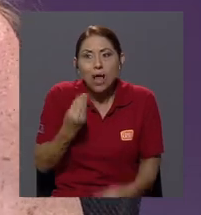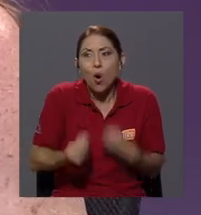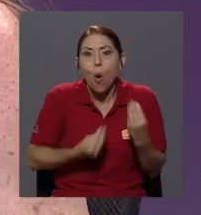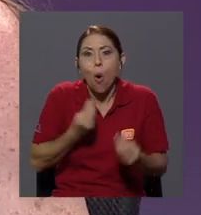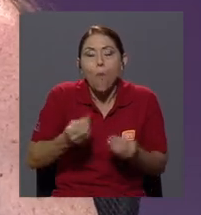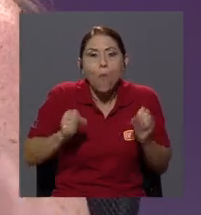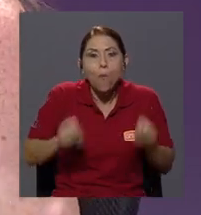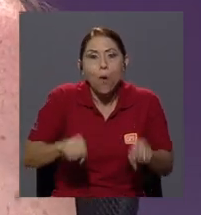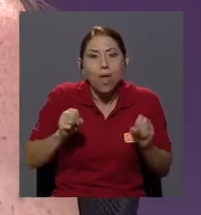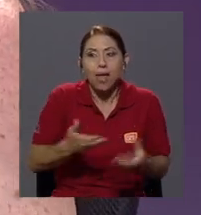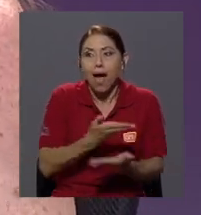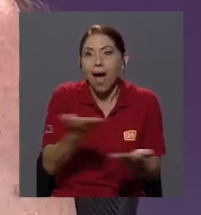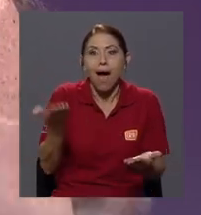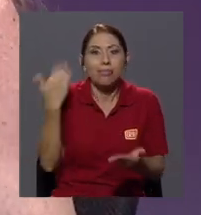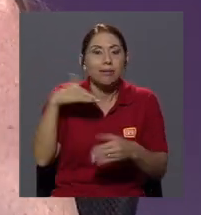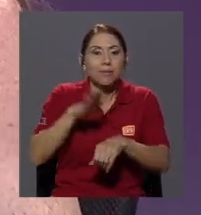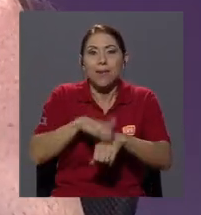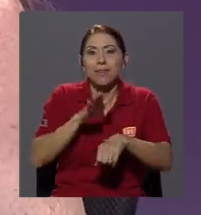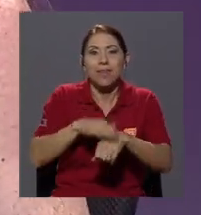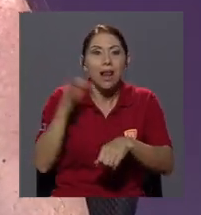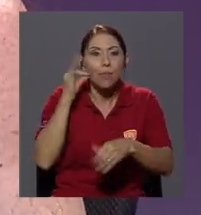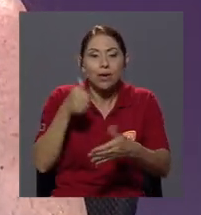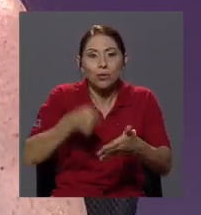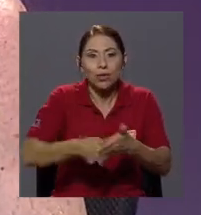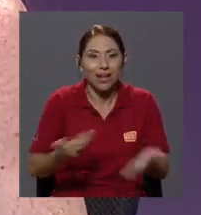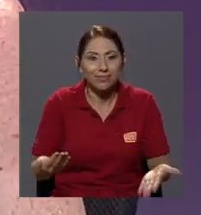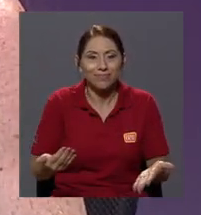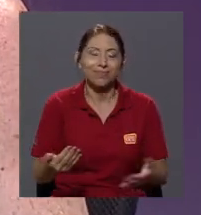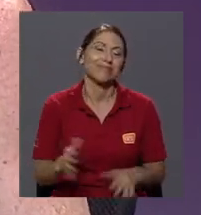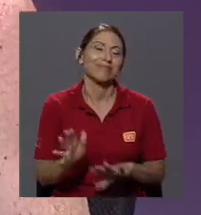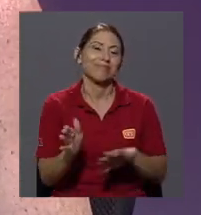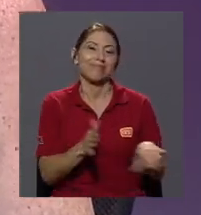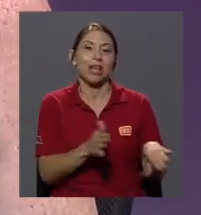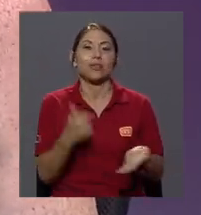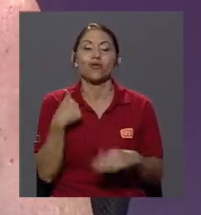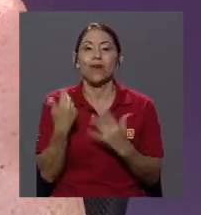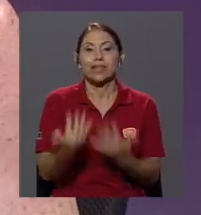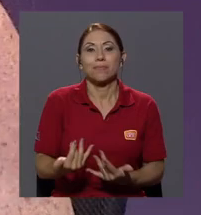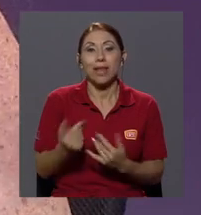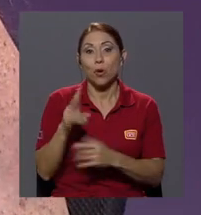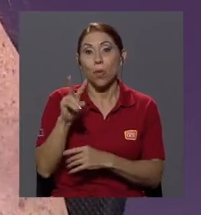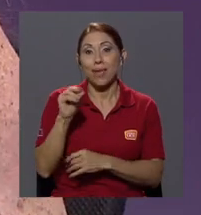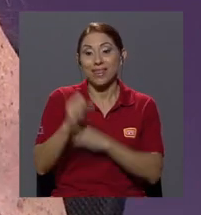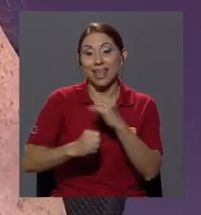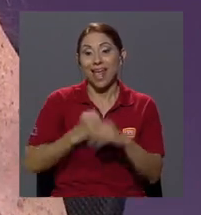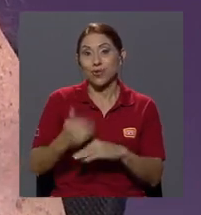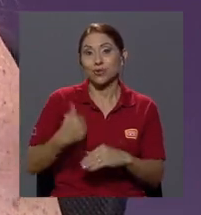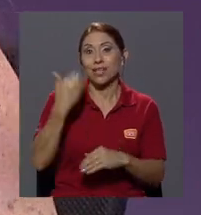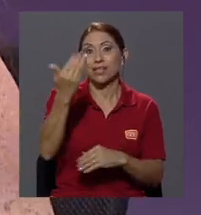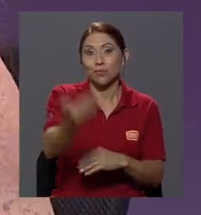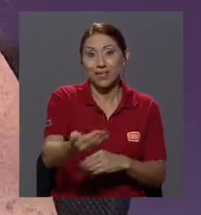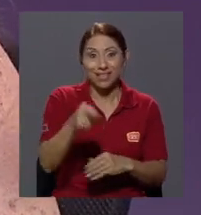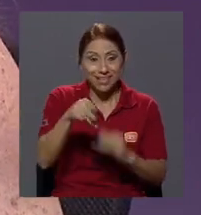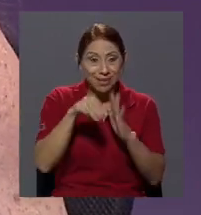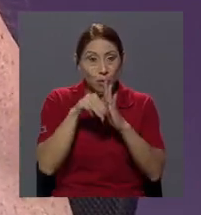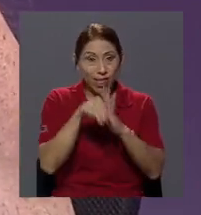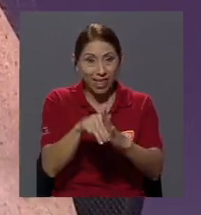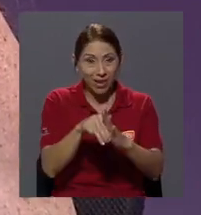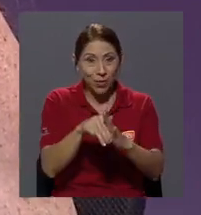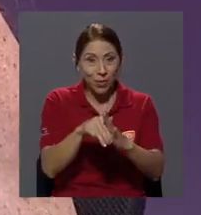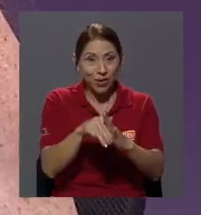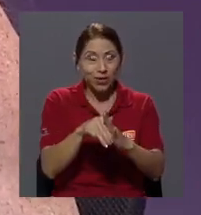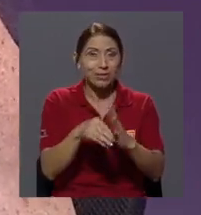años ese modelo de tratar las mujeres en el parto así como si fueran objetos verdad